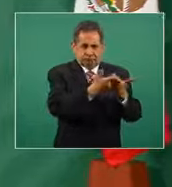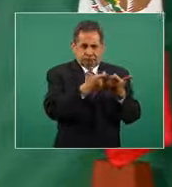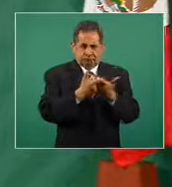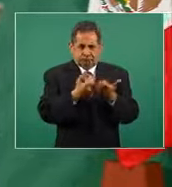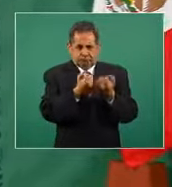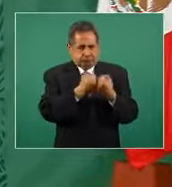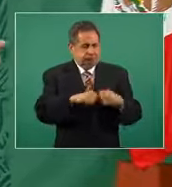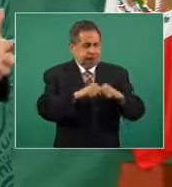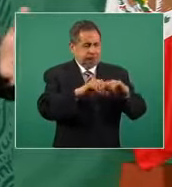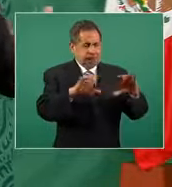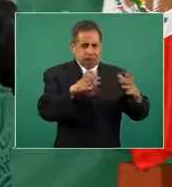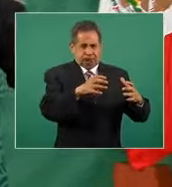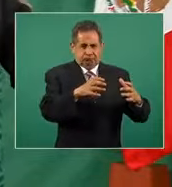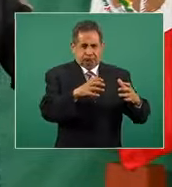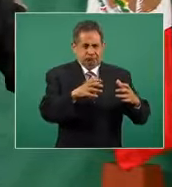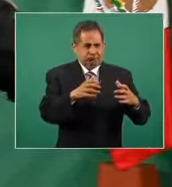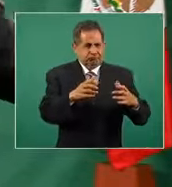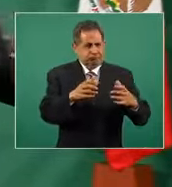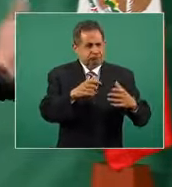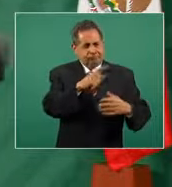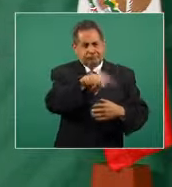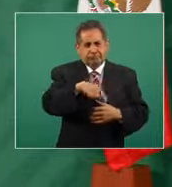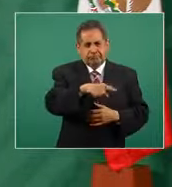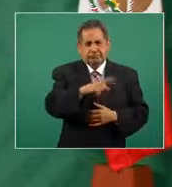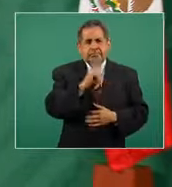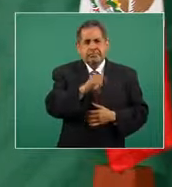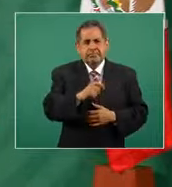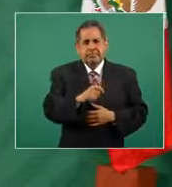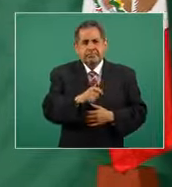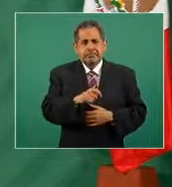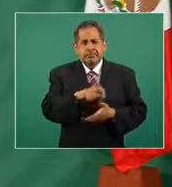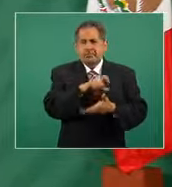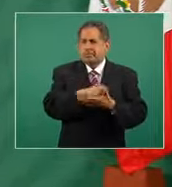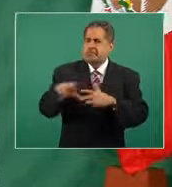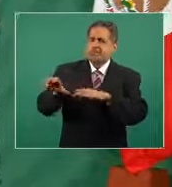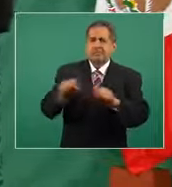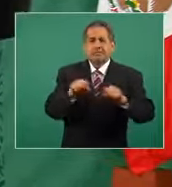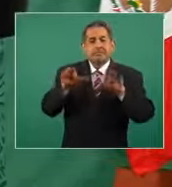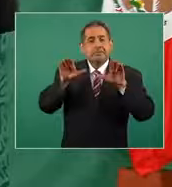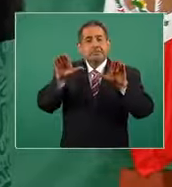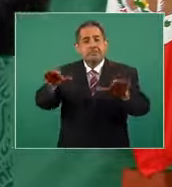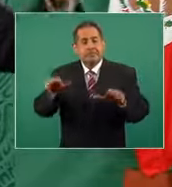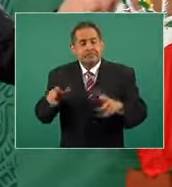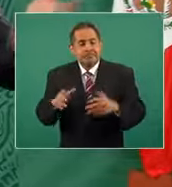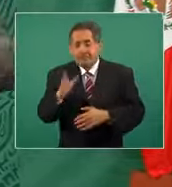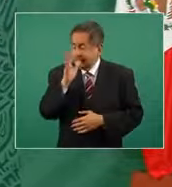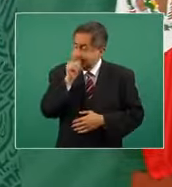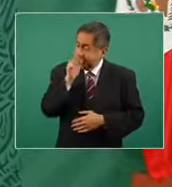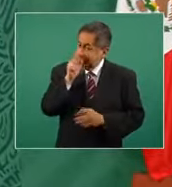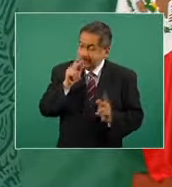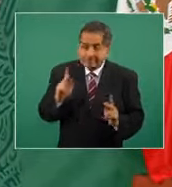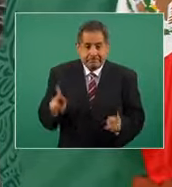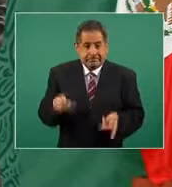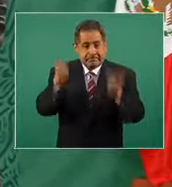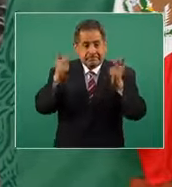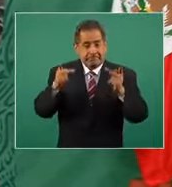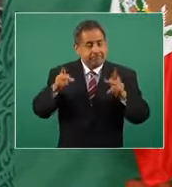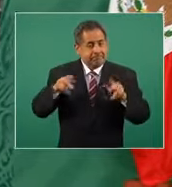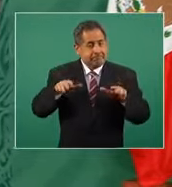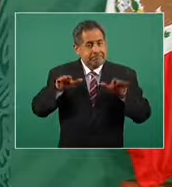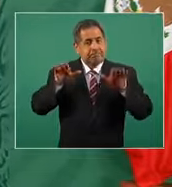una sociedad, y se queden con el avión presidencial, porque nos ha costado trabajo venderlo.